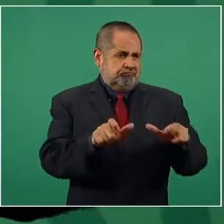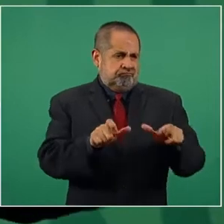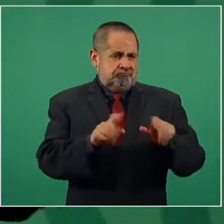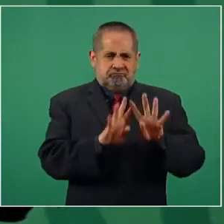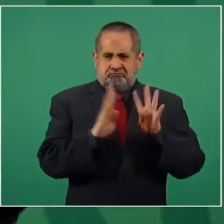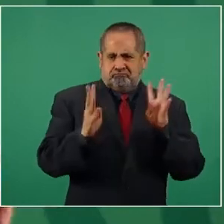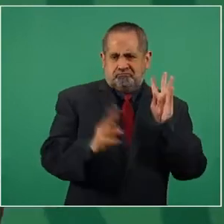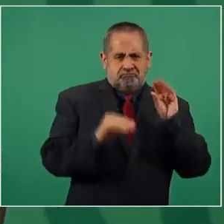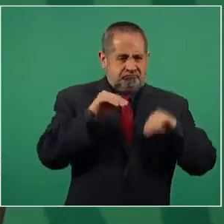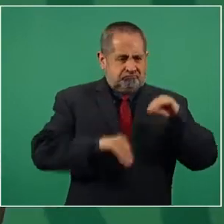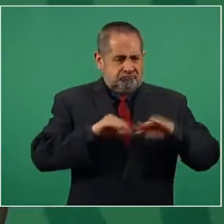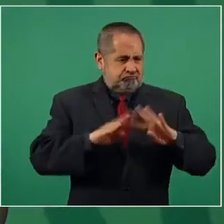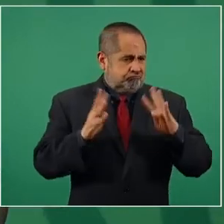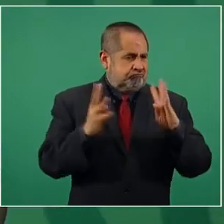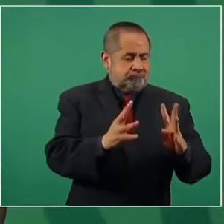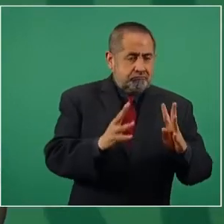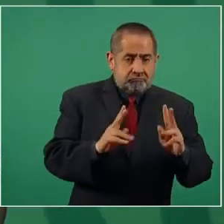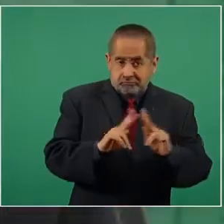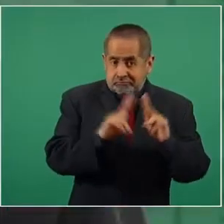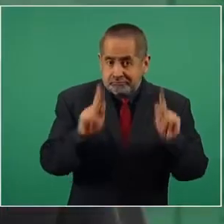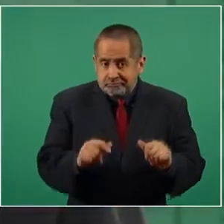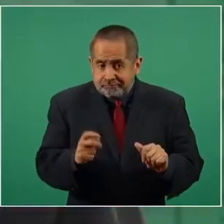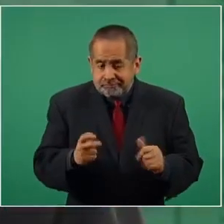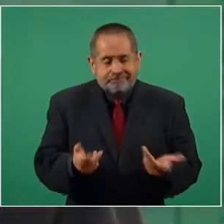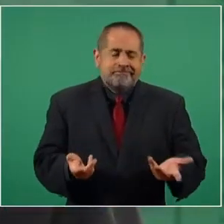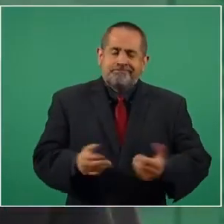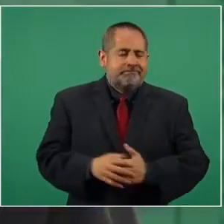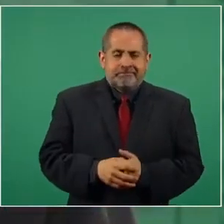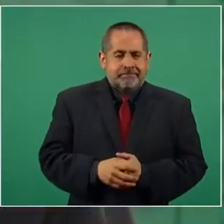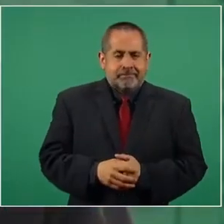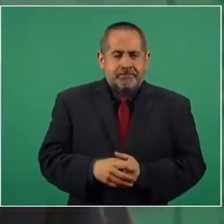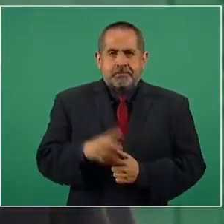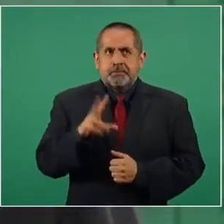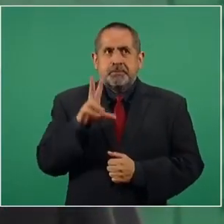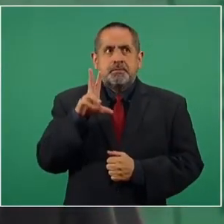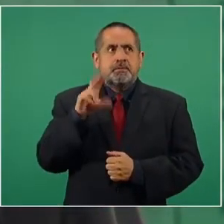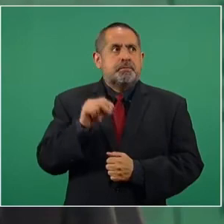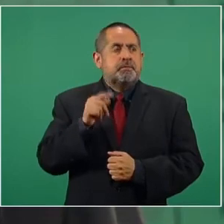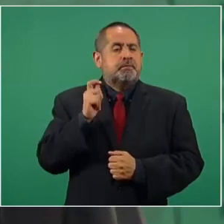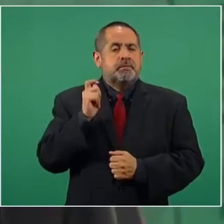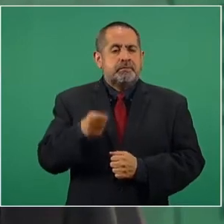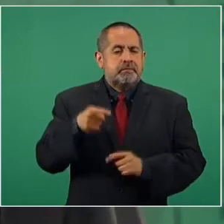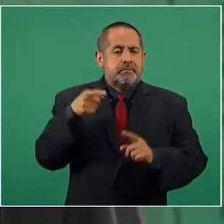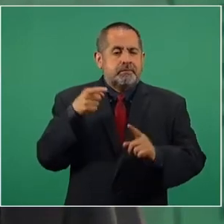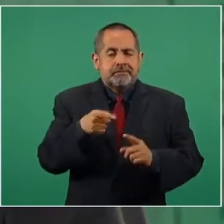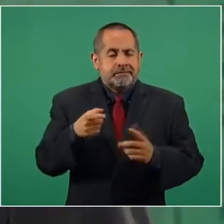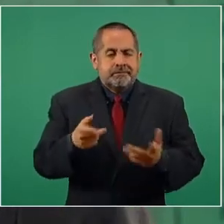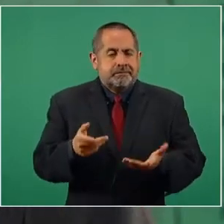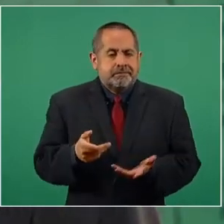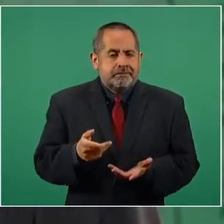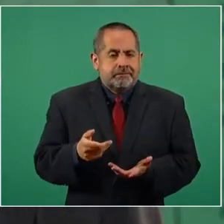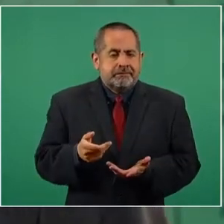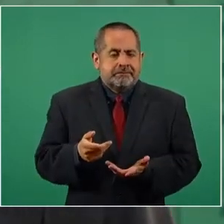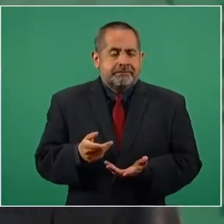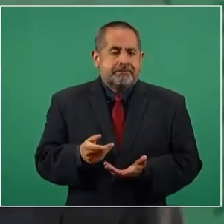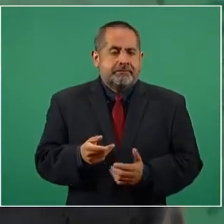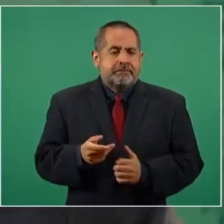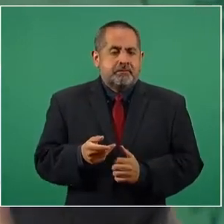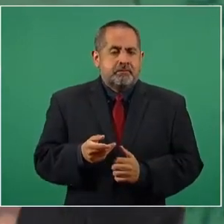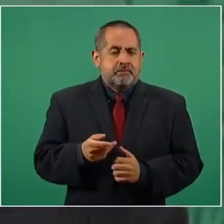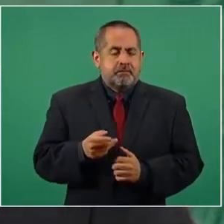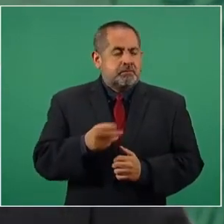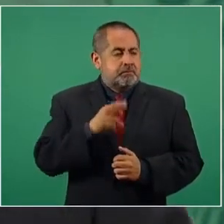de la Guardia Nacional. No es un asunto que